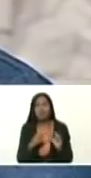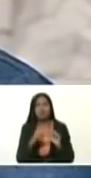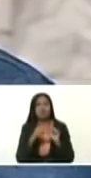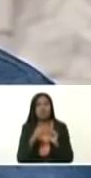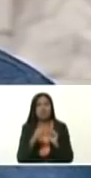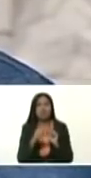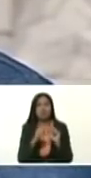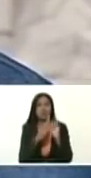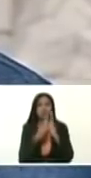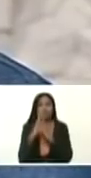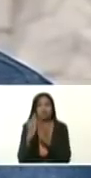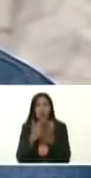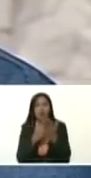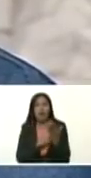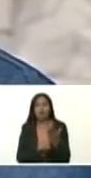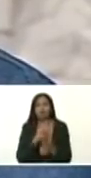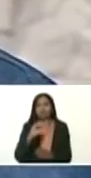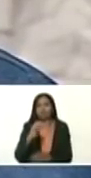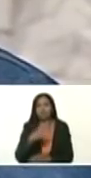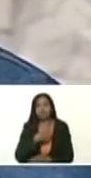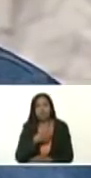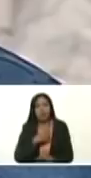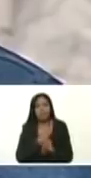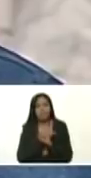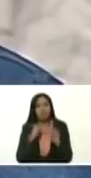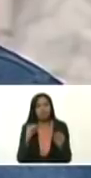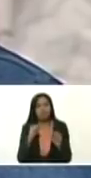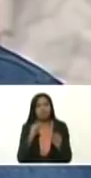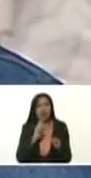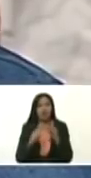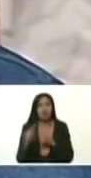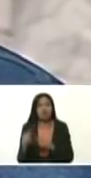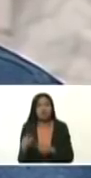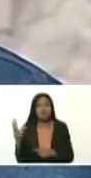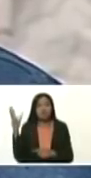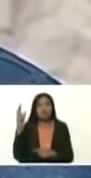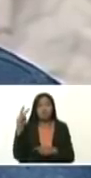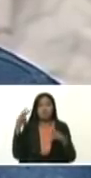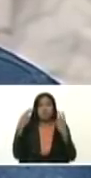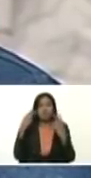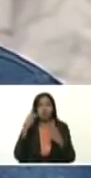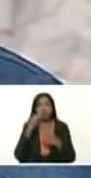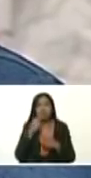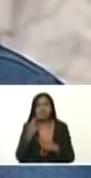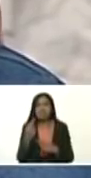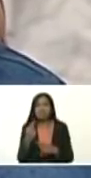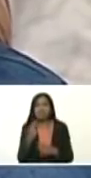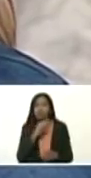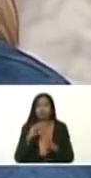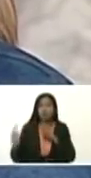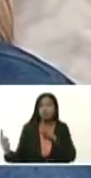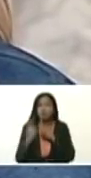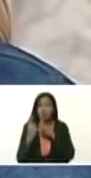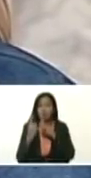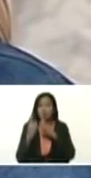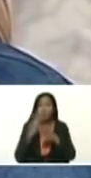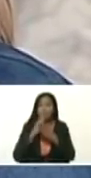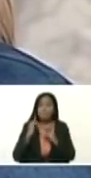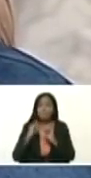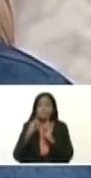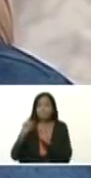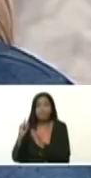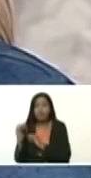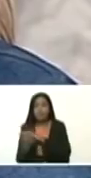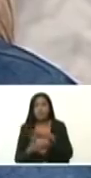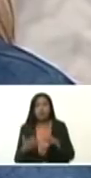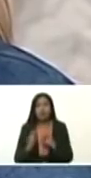administrándonos como lo veníamos haciendo. Por ahí uno ha escuchado que usted dice, si enfrentamos los mismos problemas de la